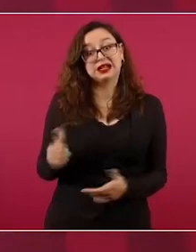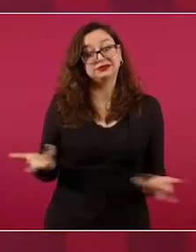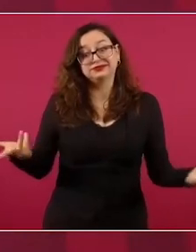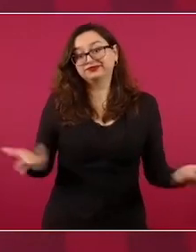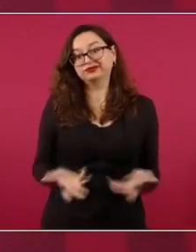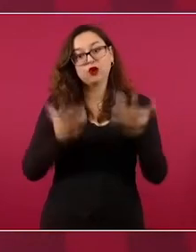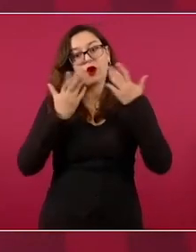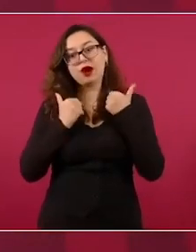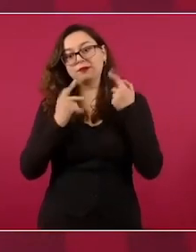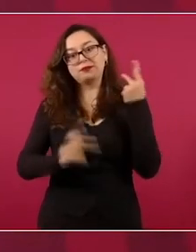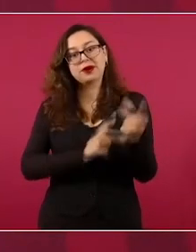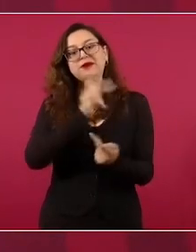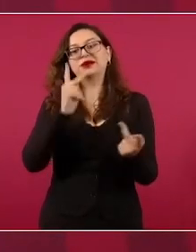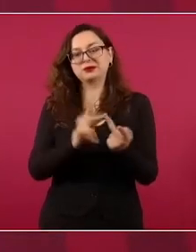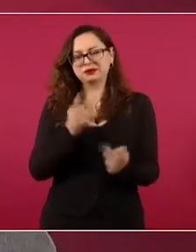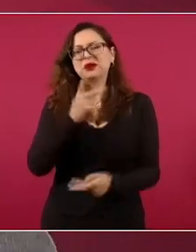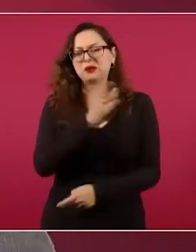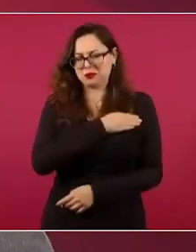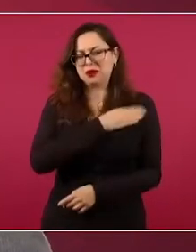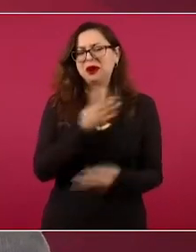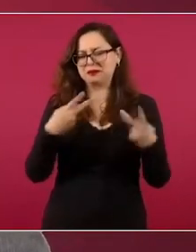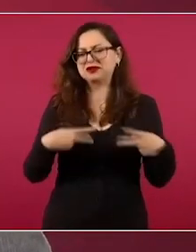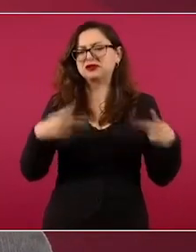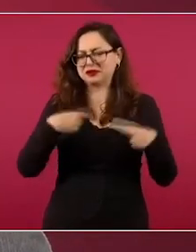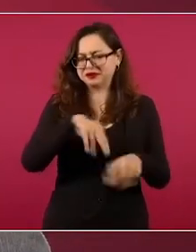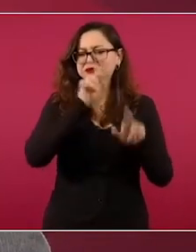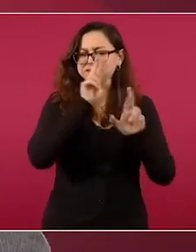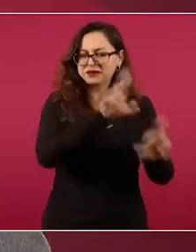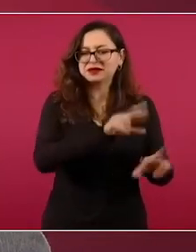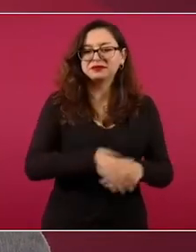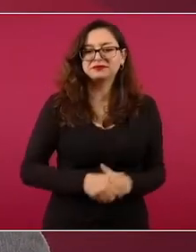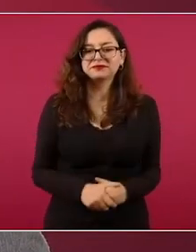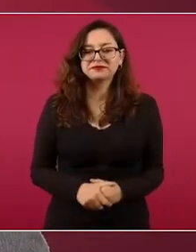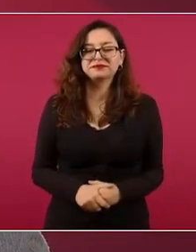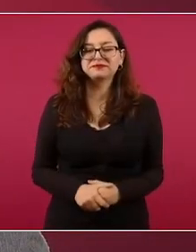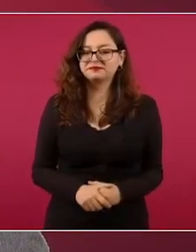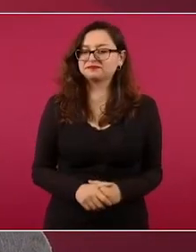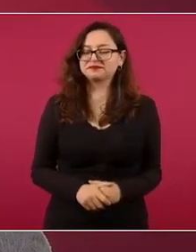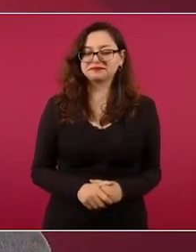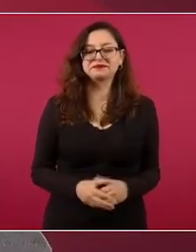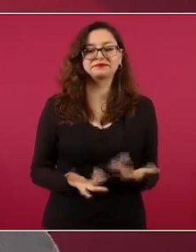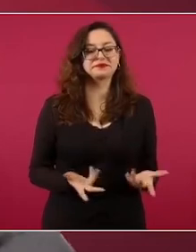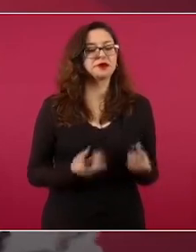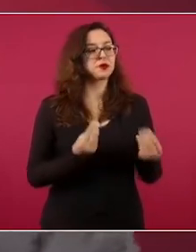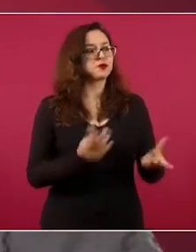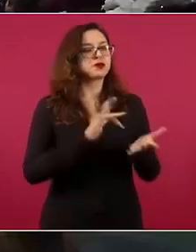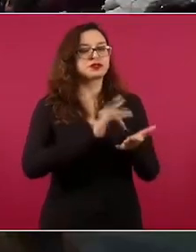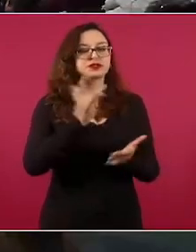pero es buena persona y lo respeto. Sea todo, presidente. Muchas gracias.